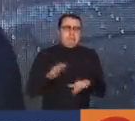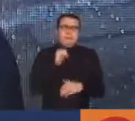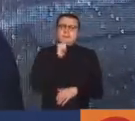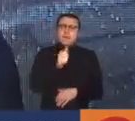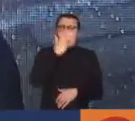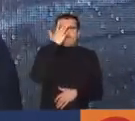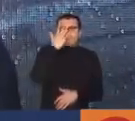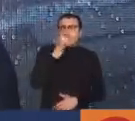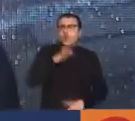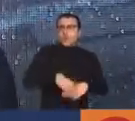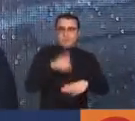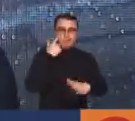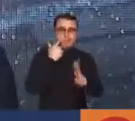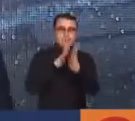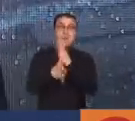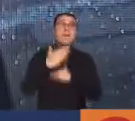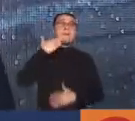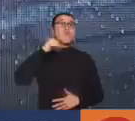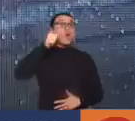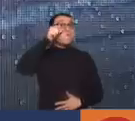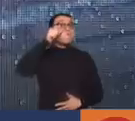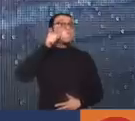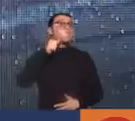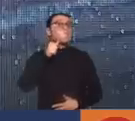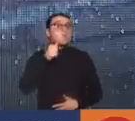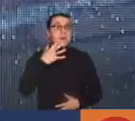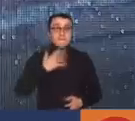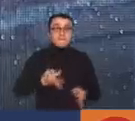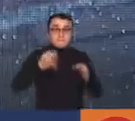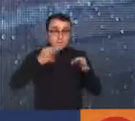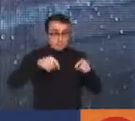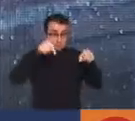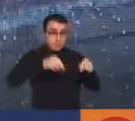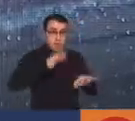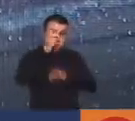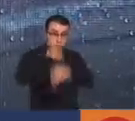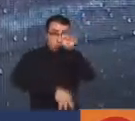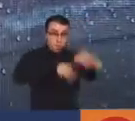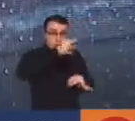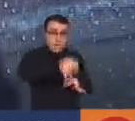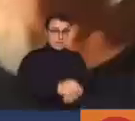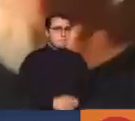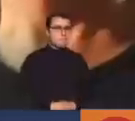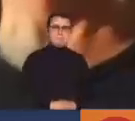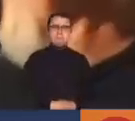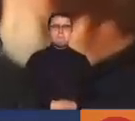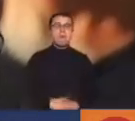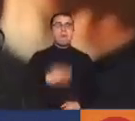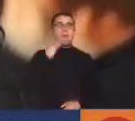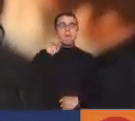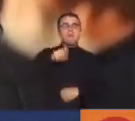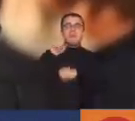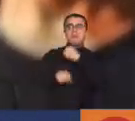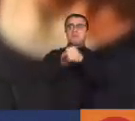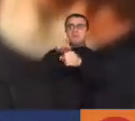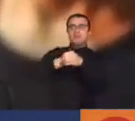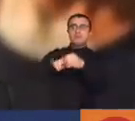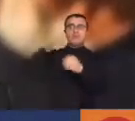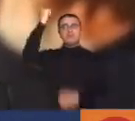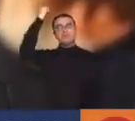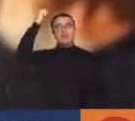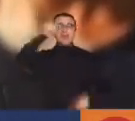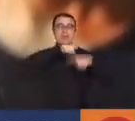mujer embarazada realmente no es cuidada en la ciudad. Tiene que subirse al bus del Transmilenio, tiene